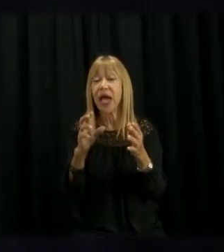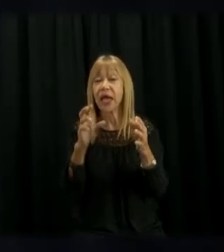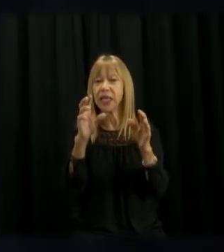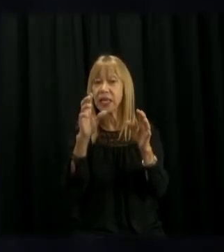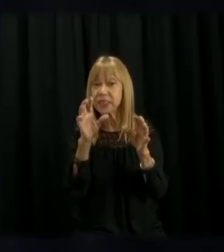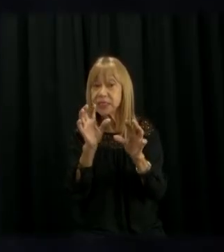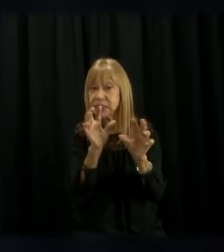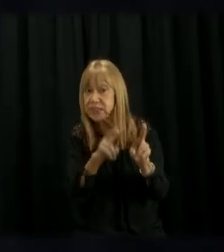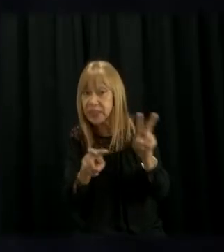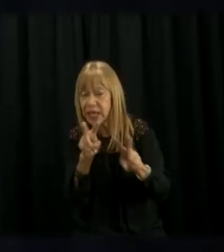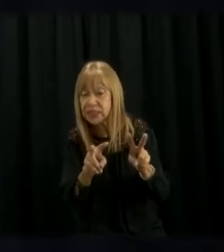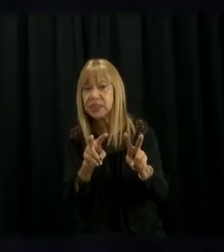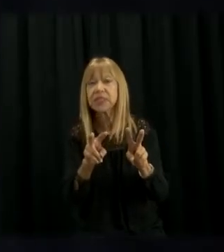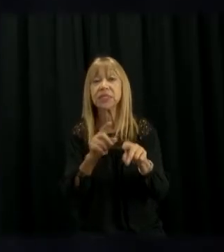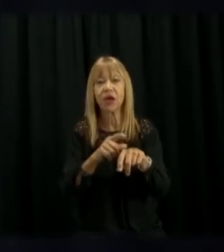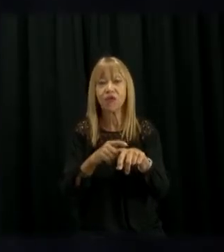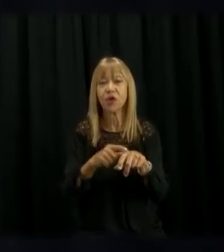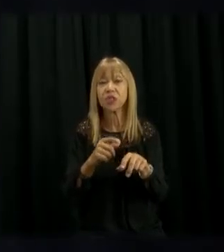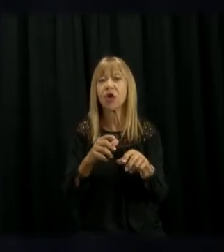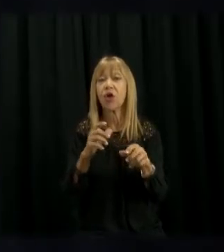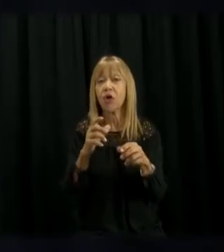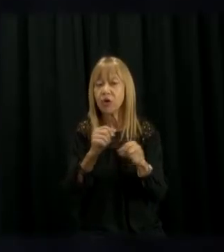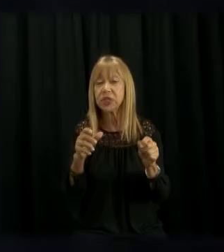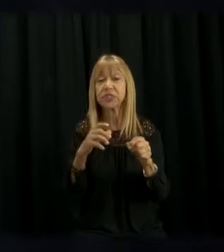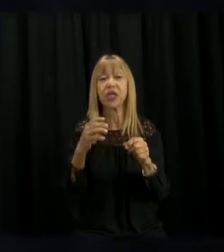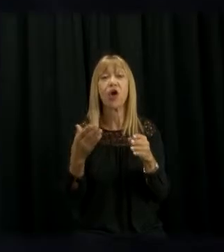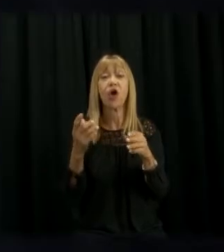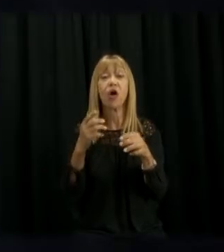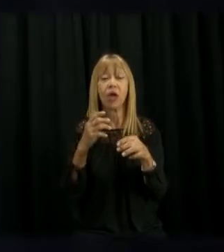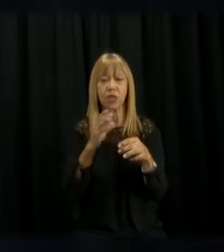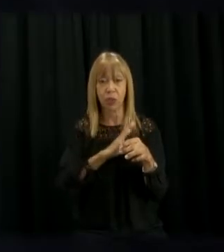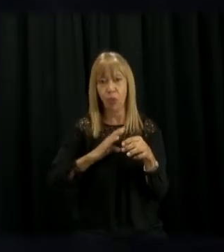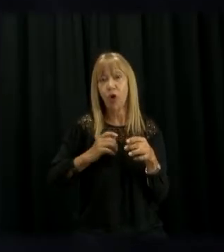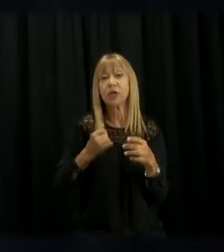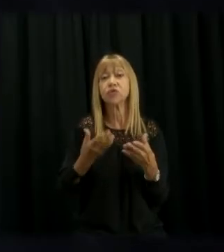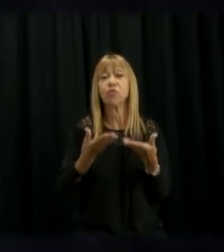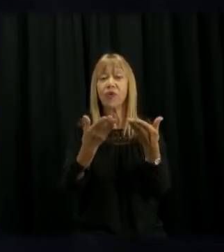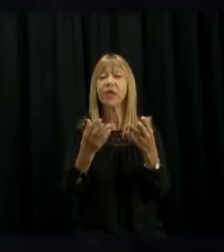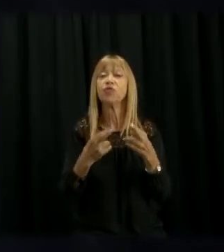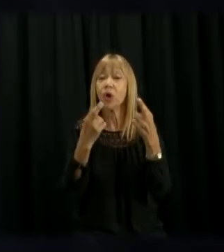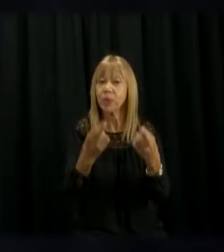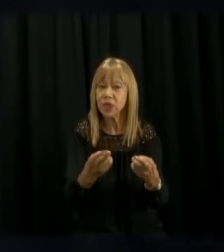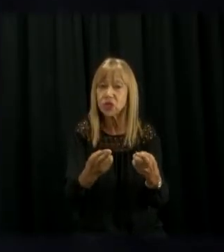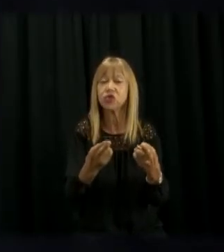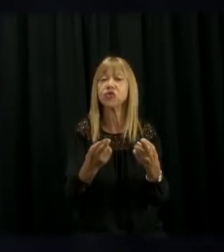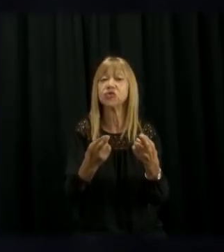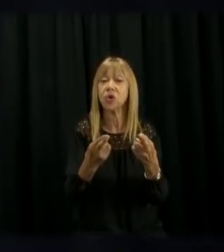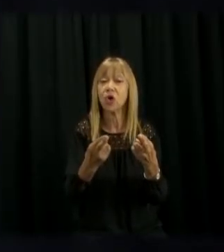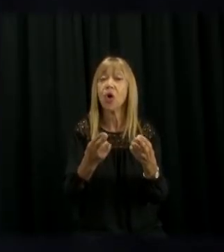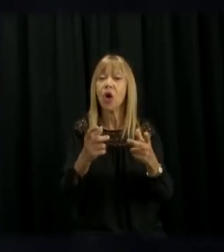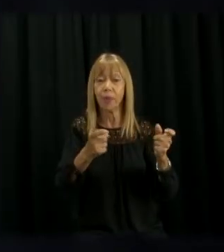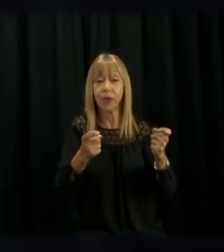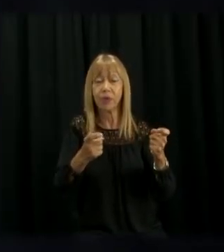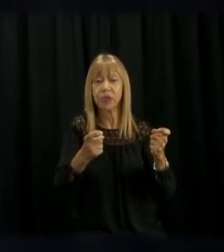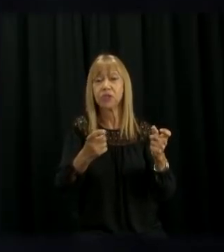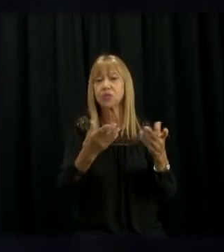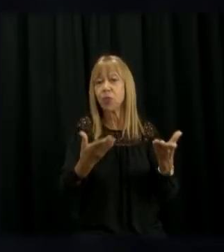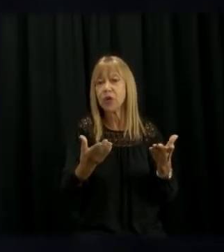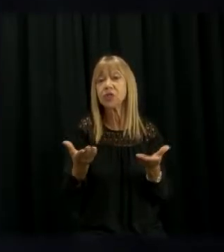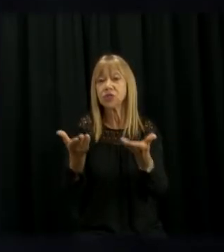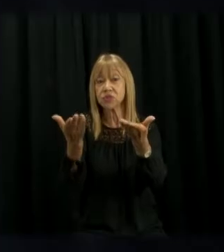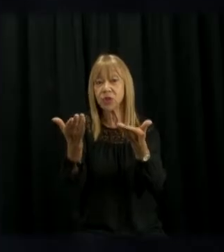lo del año fiscal 17 y 18, es importante que la Junta de Recomendaciones